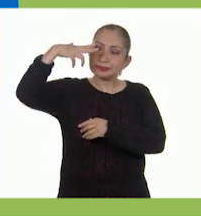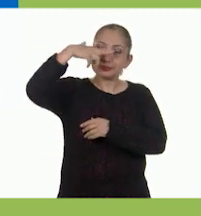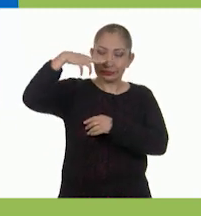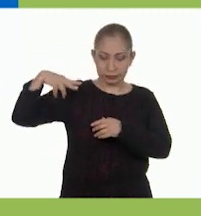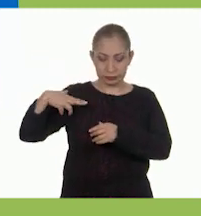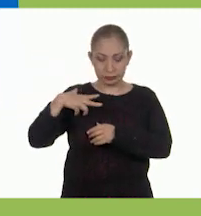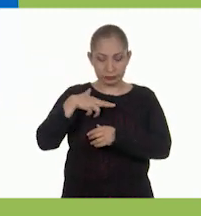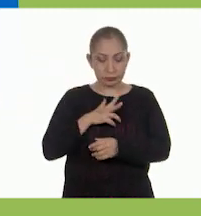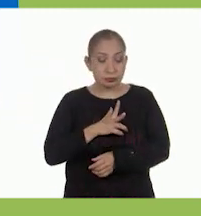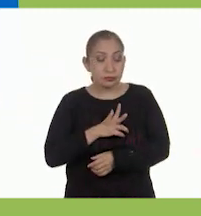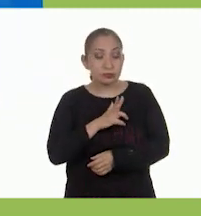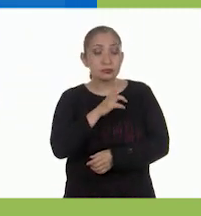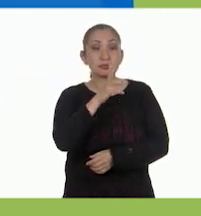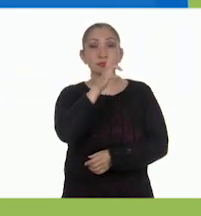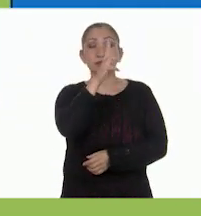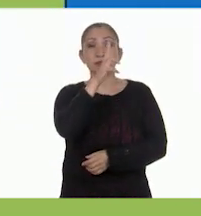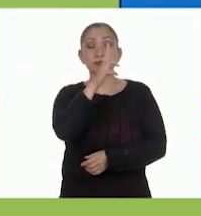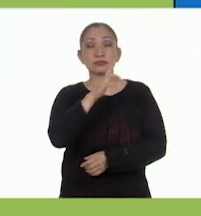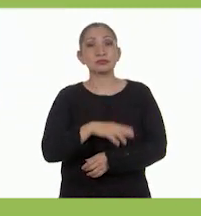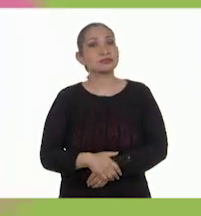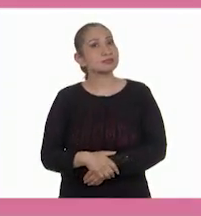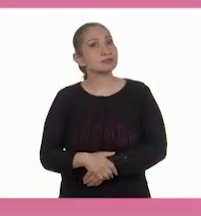las líneas marcadas.